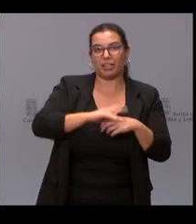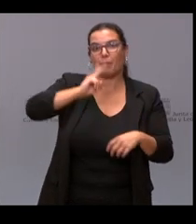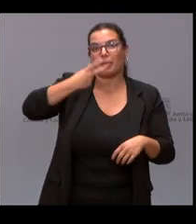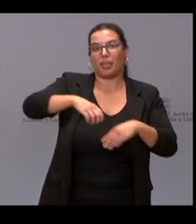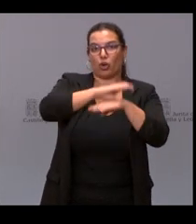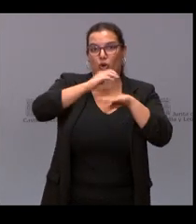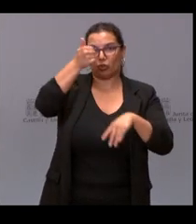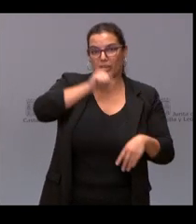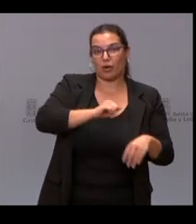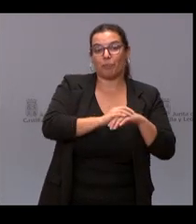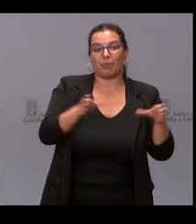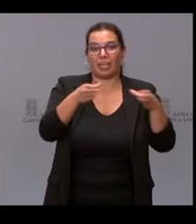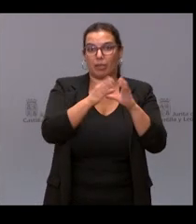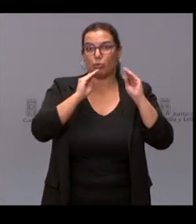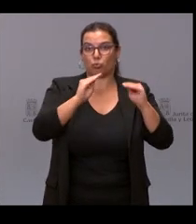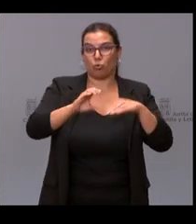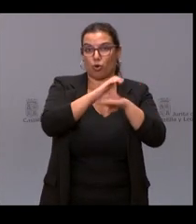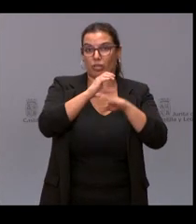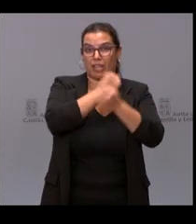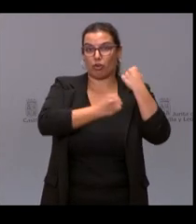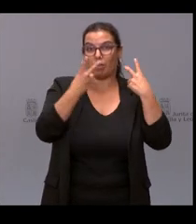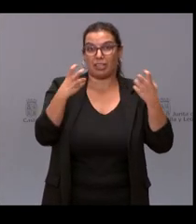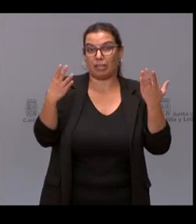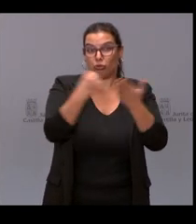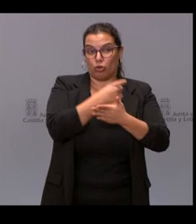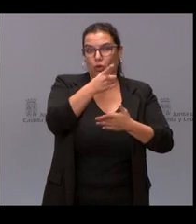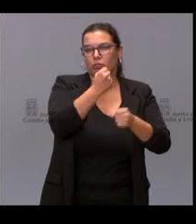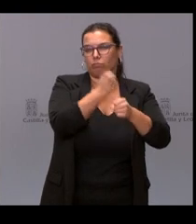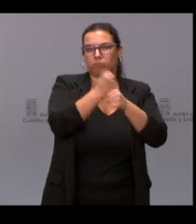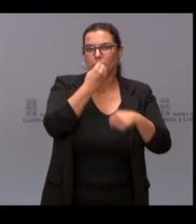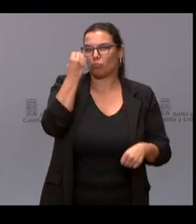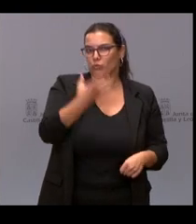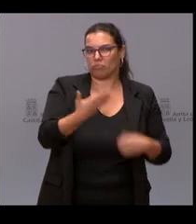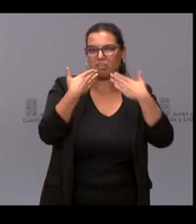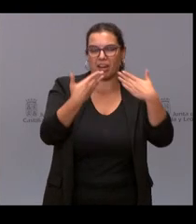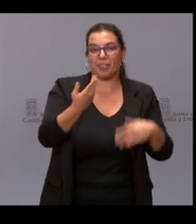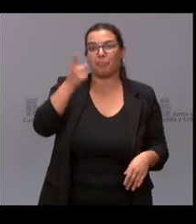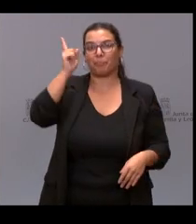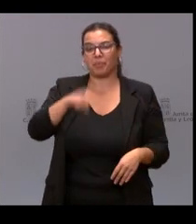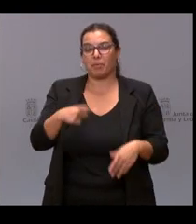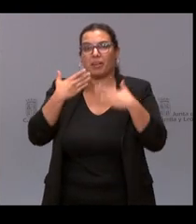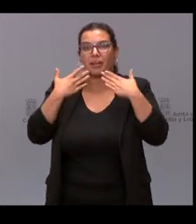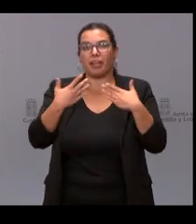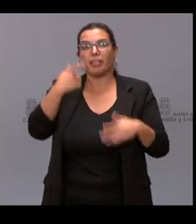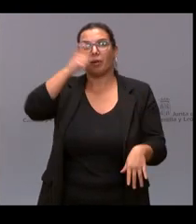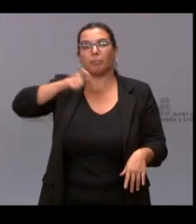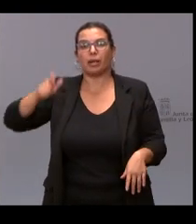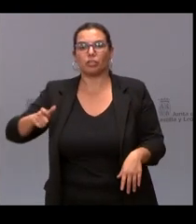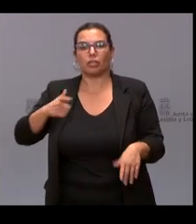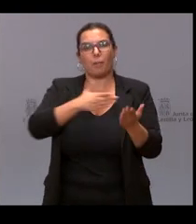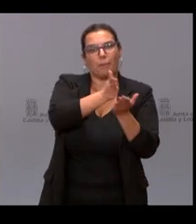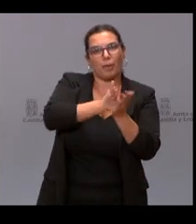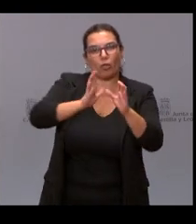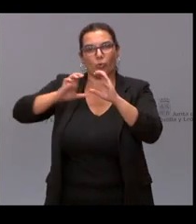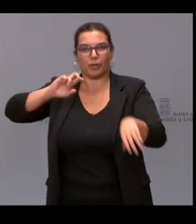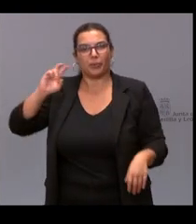viceconsejero, de todo el equipo de la consejería que han hecho tan buen trabajo. Agradecer a todas las personas de los distintos medios de